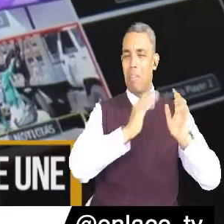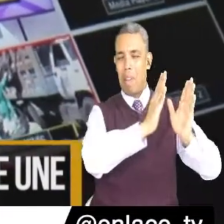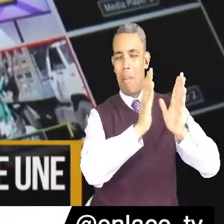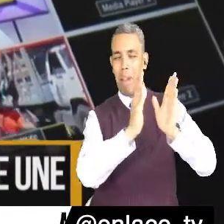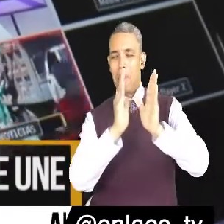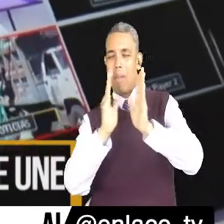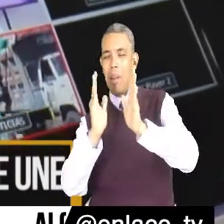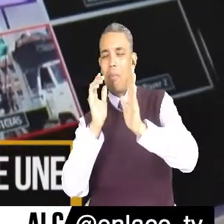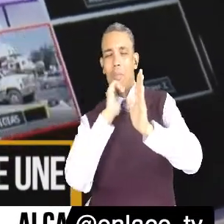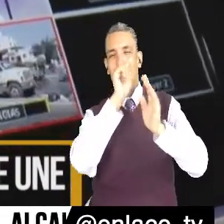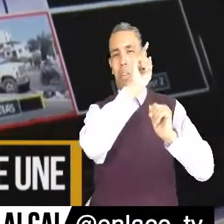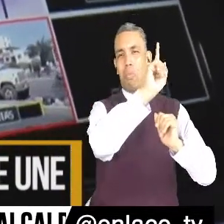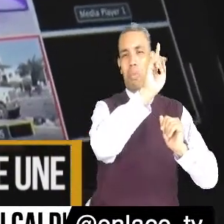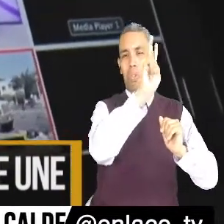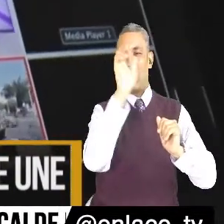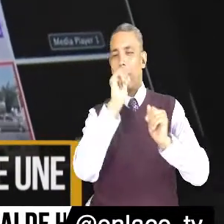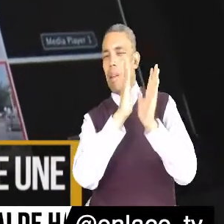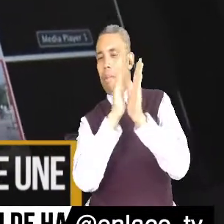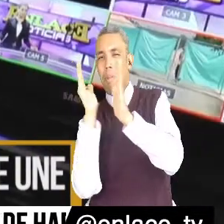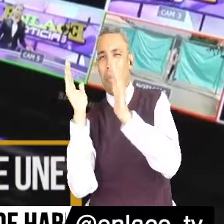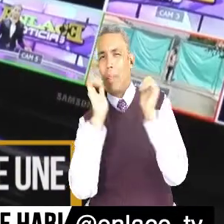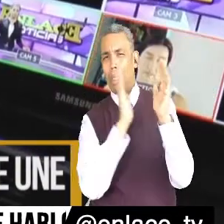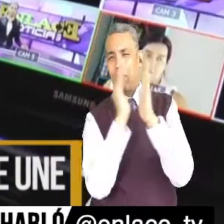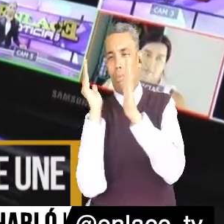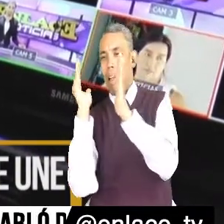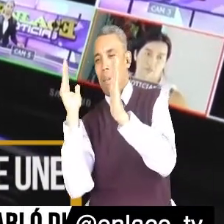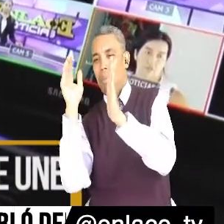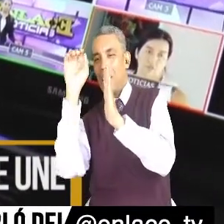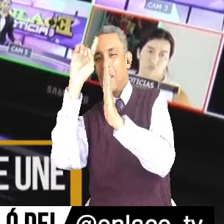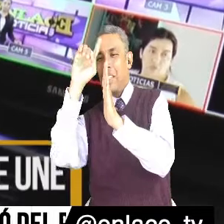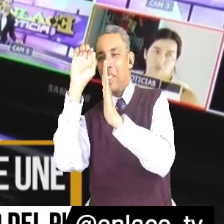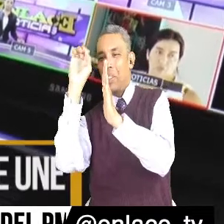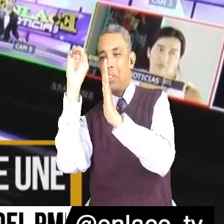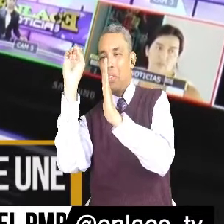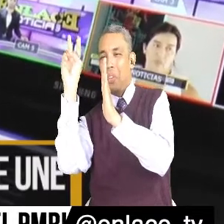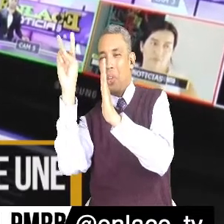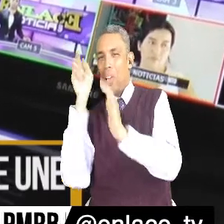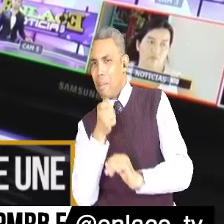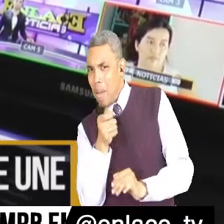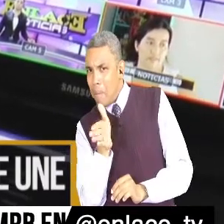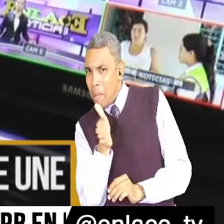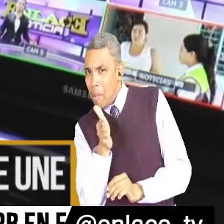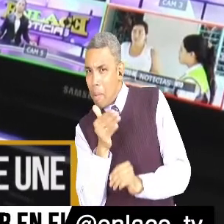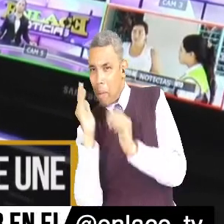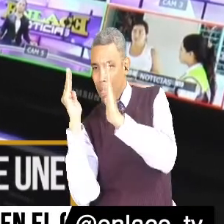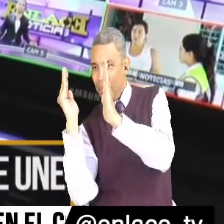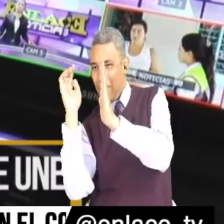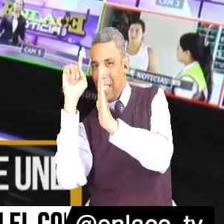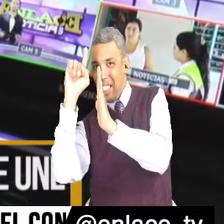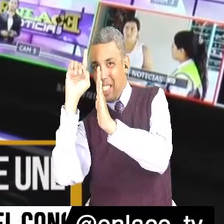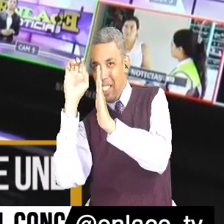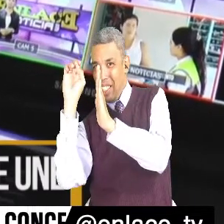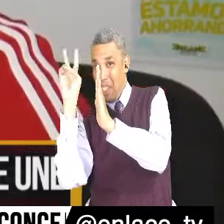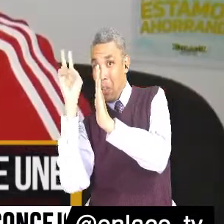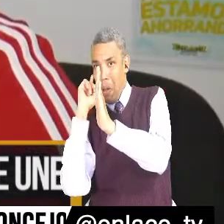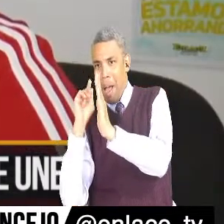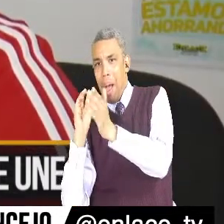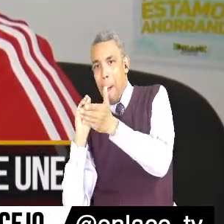codificador, pero no solamente para la ciudad de Barranca Bermeja. En una reestructuración que UNE está haciendo, centralizando todo en su cabecera digital de